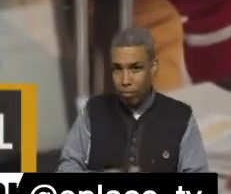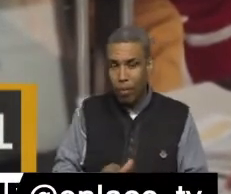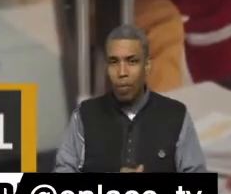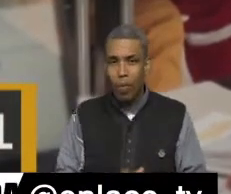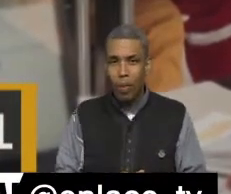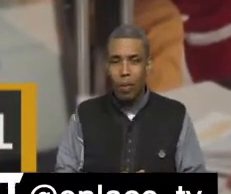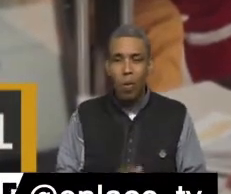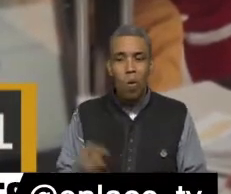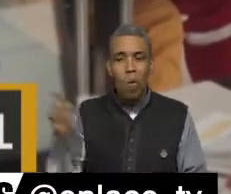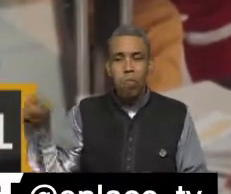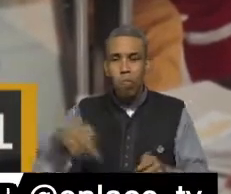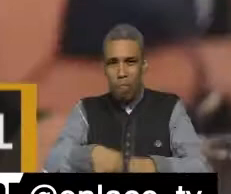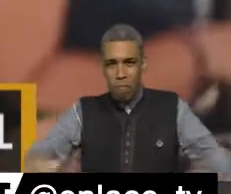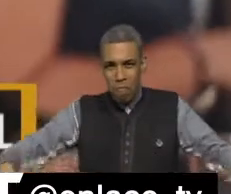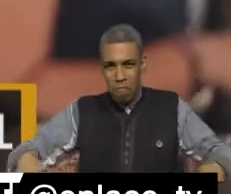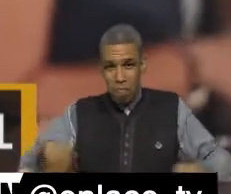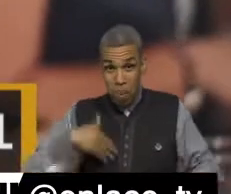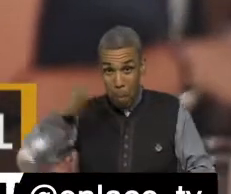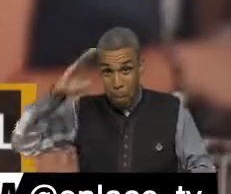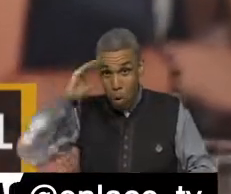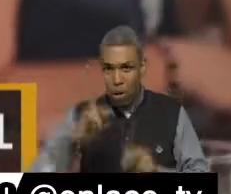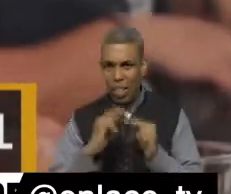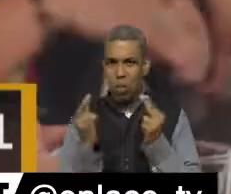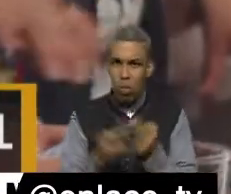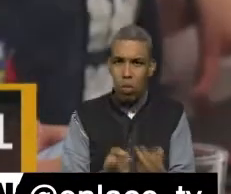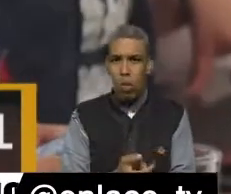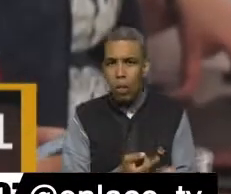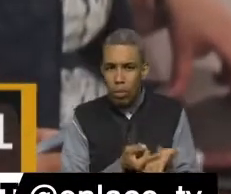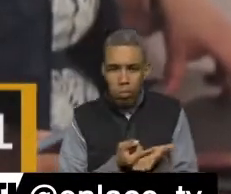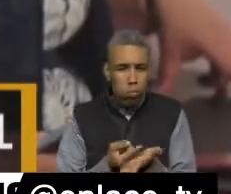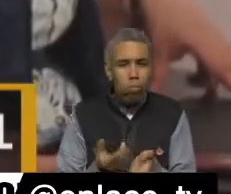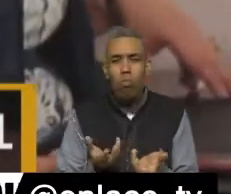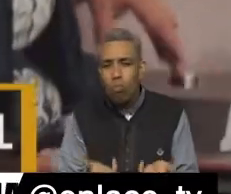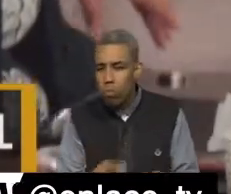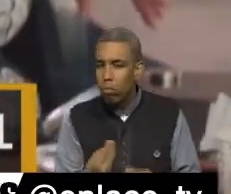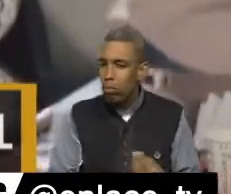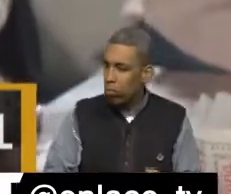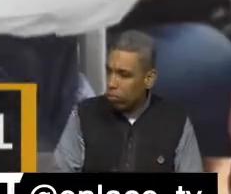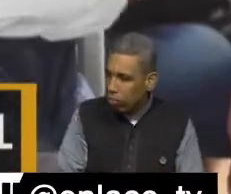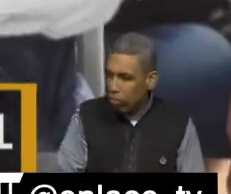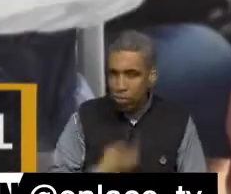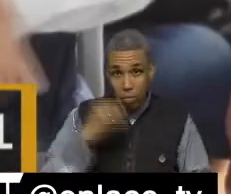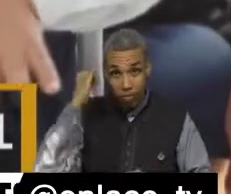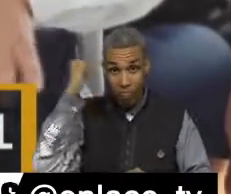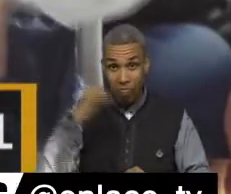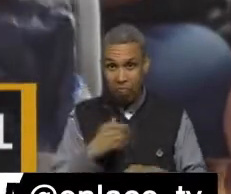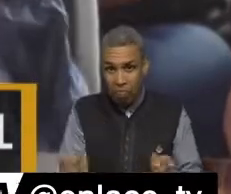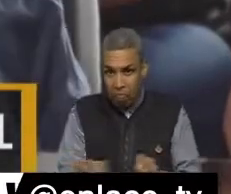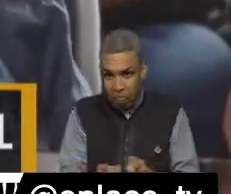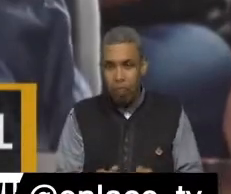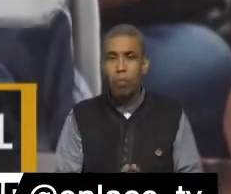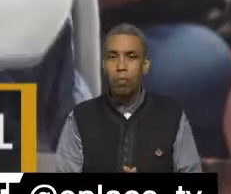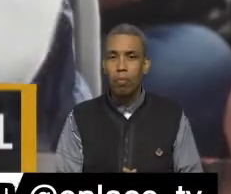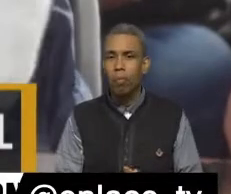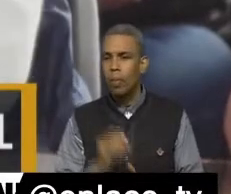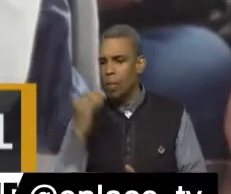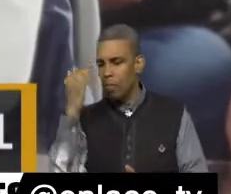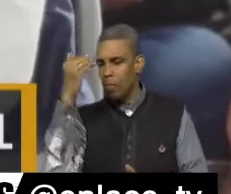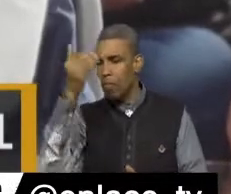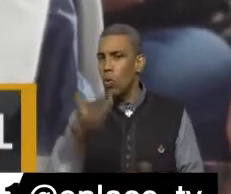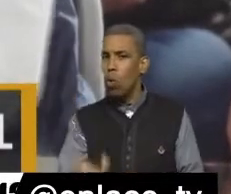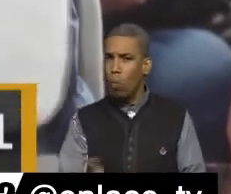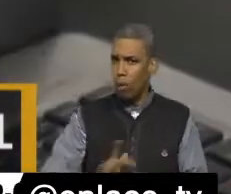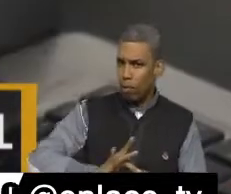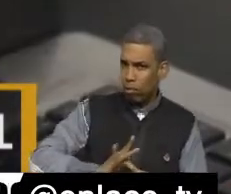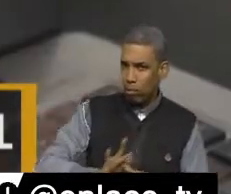del Departamento de Policía Magdalena Medio se reunieron las autoridades para evaluar las conclusiones del mismo y medir en qué nivel de preparación